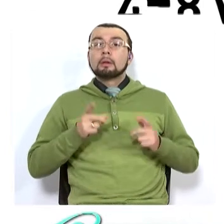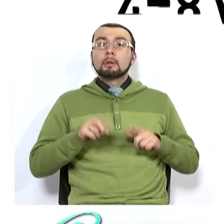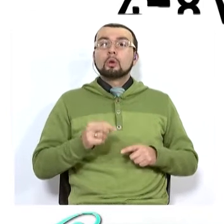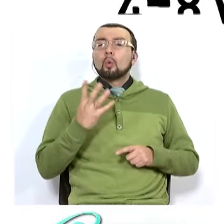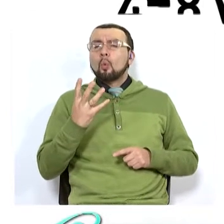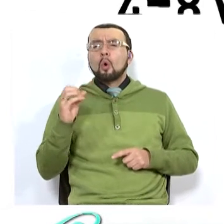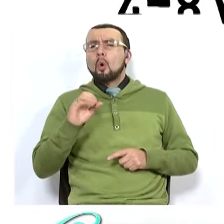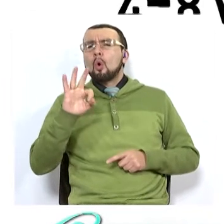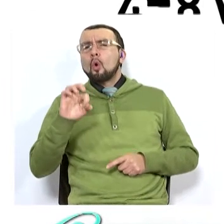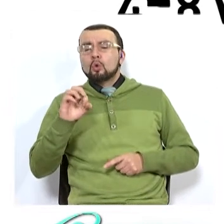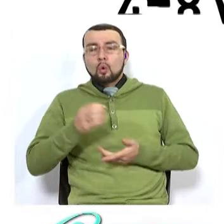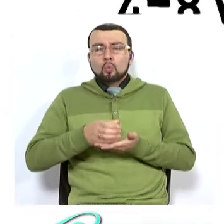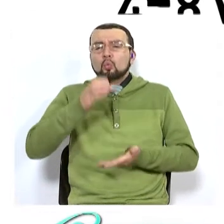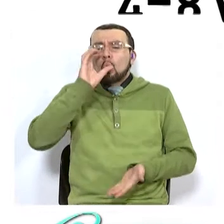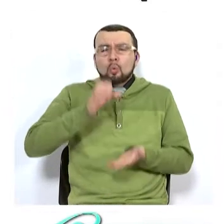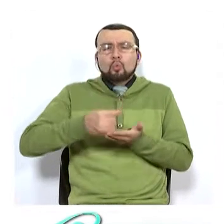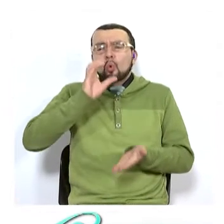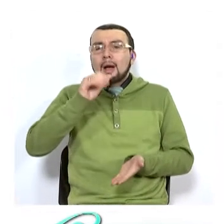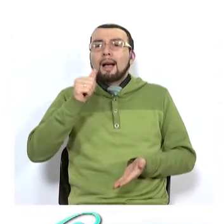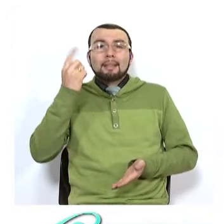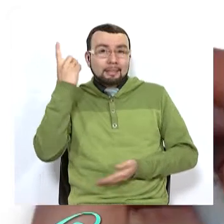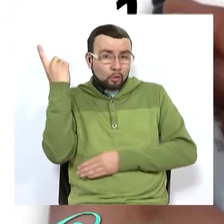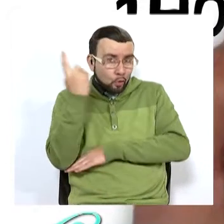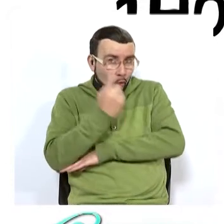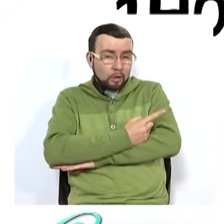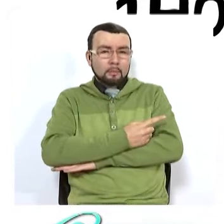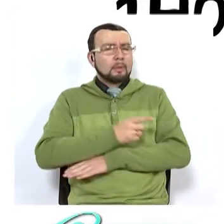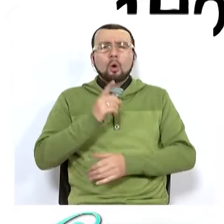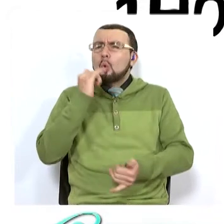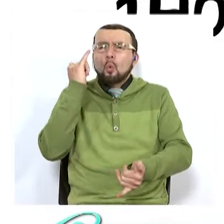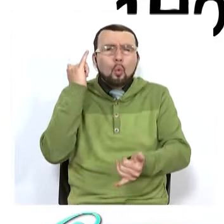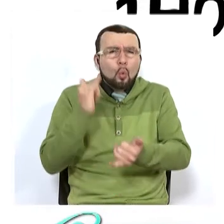8 vasos de agua durante el día y consumir el último